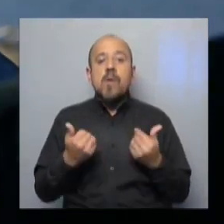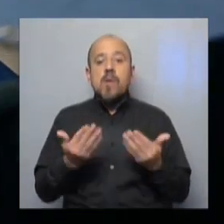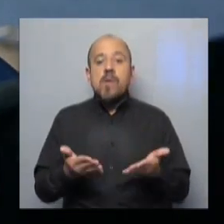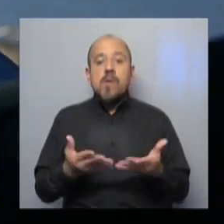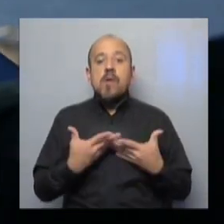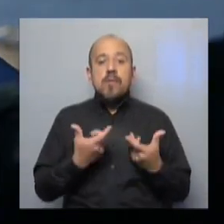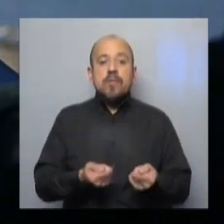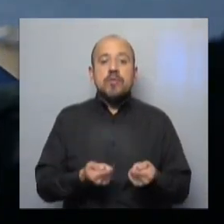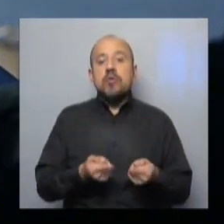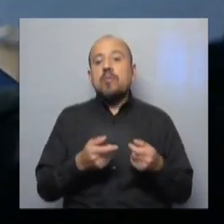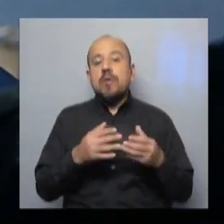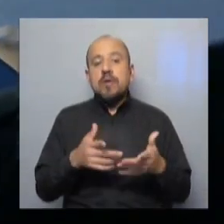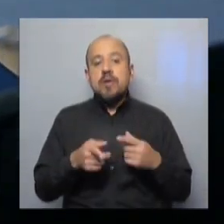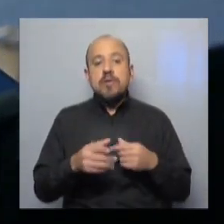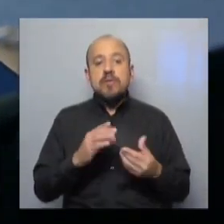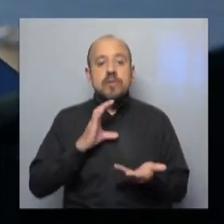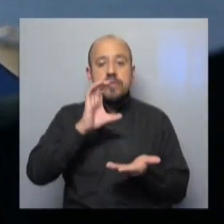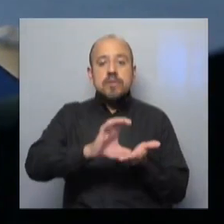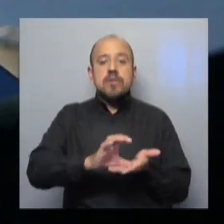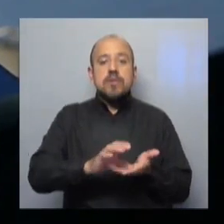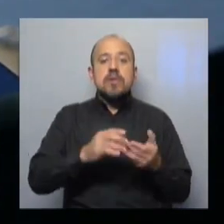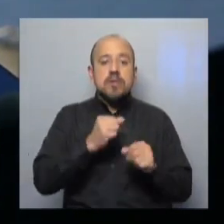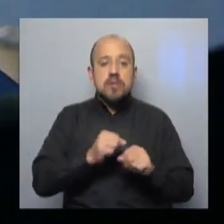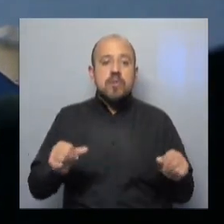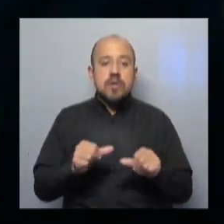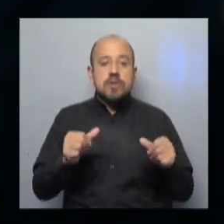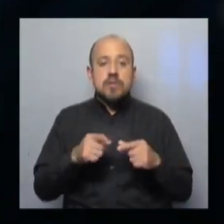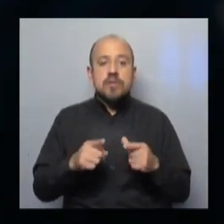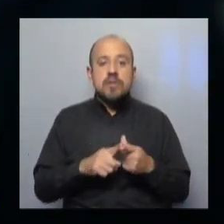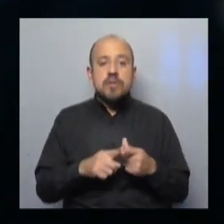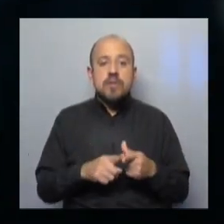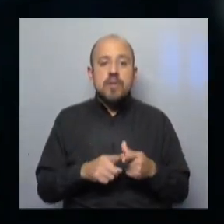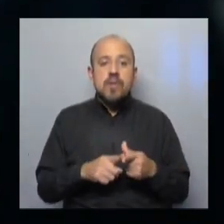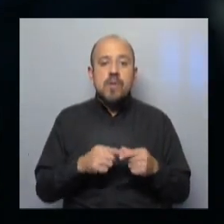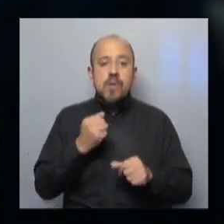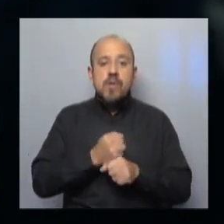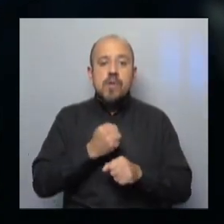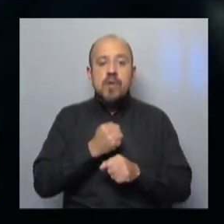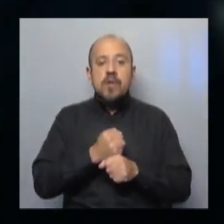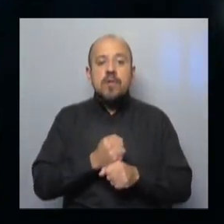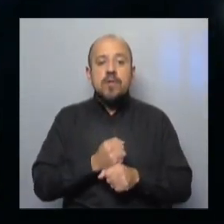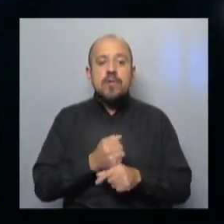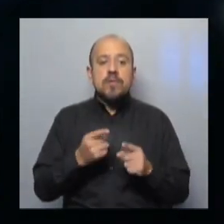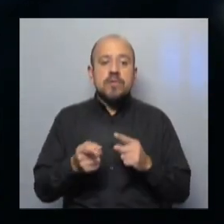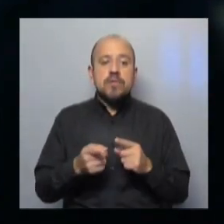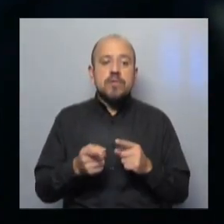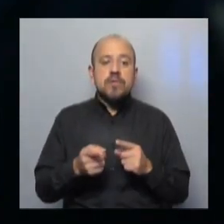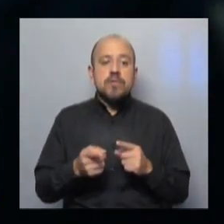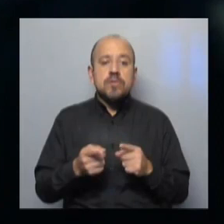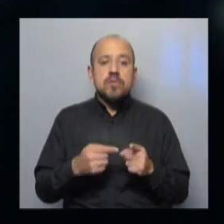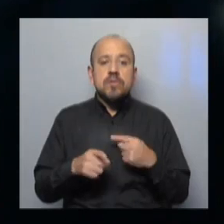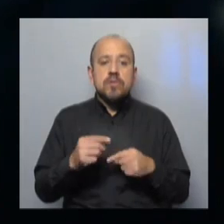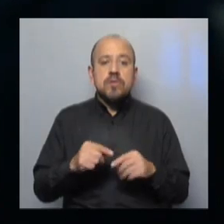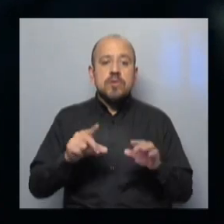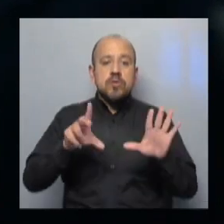apoyo y generar las condiciones para que las inversiones puedan llevarse adelante la obra puede llegar a ocupar entre 80 y